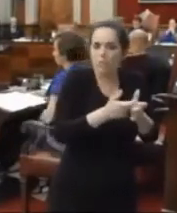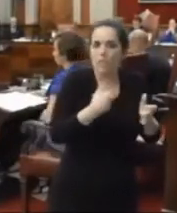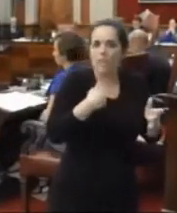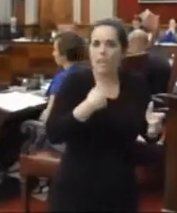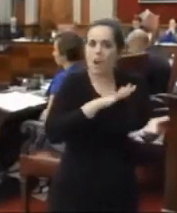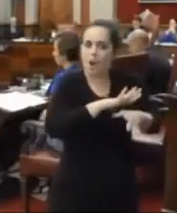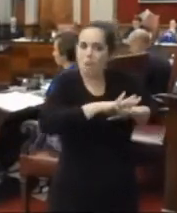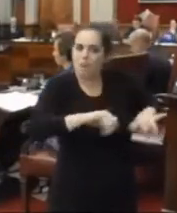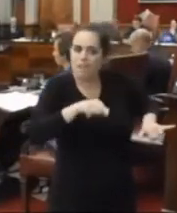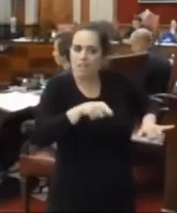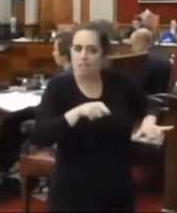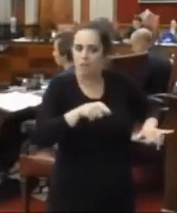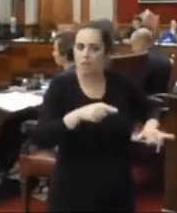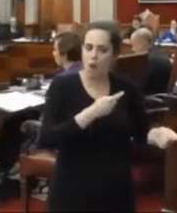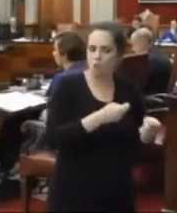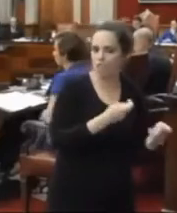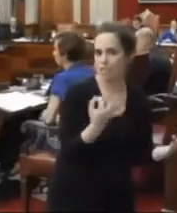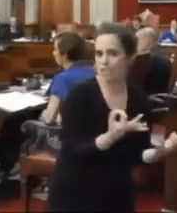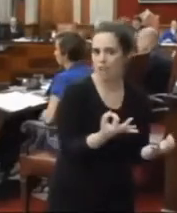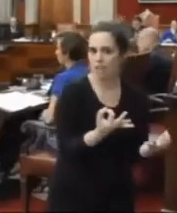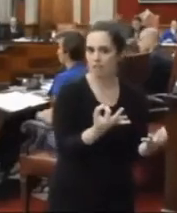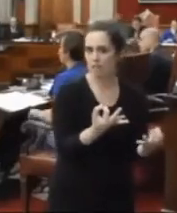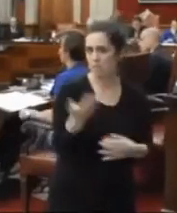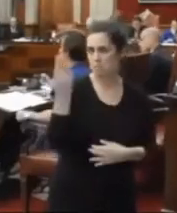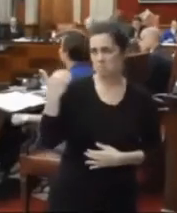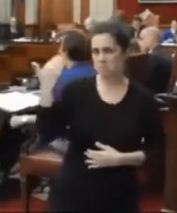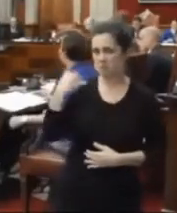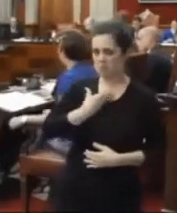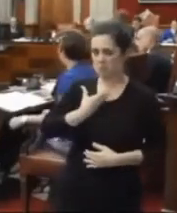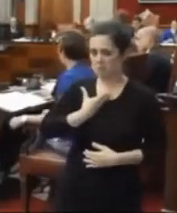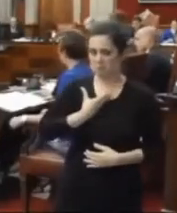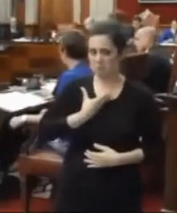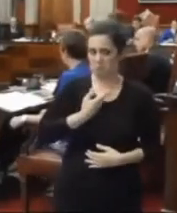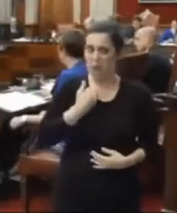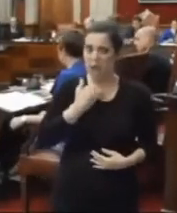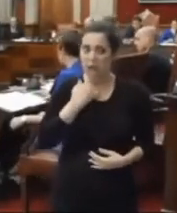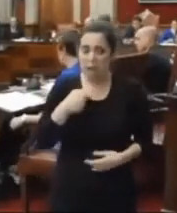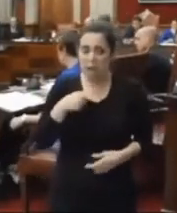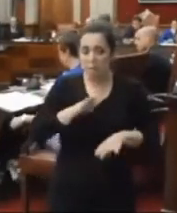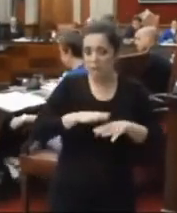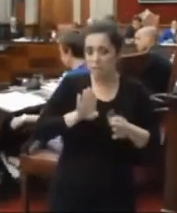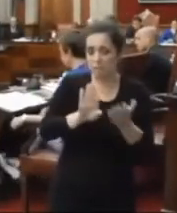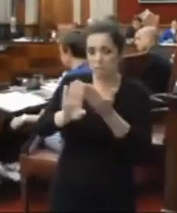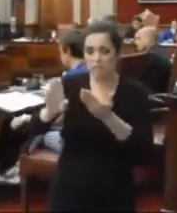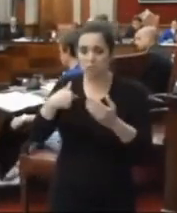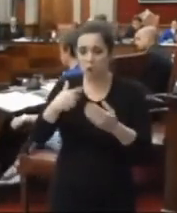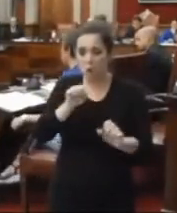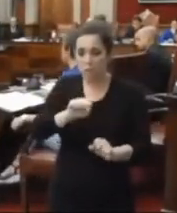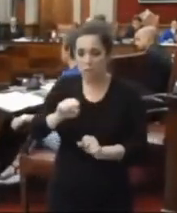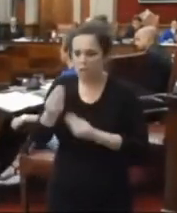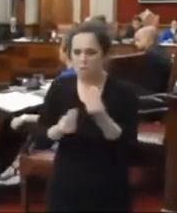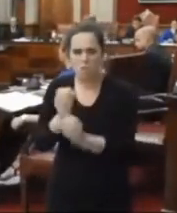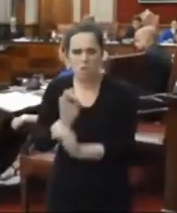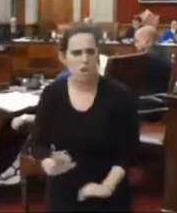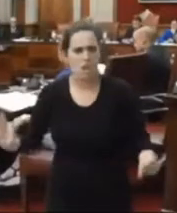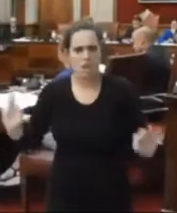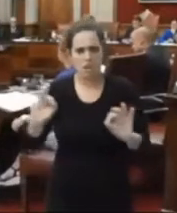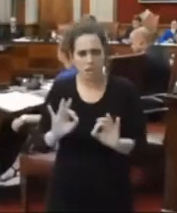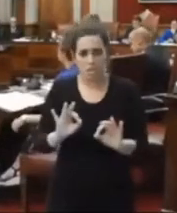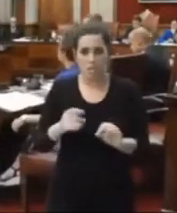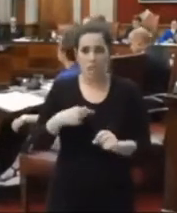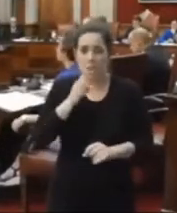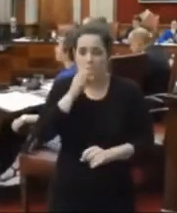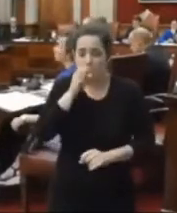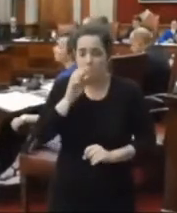Compensación, no hizo nada para proteger a los vecinos. Los primeros años de